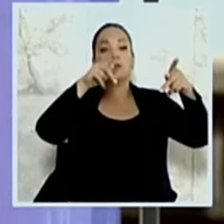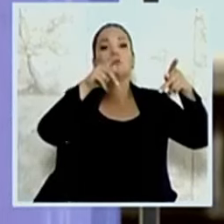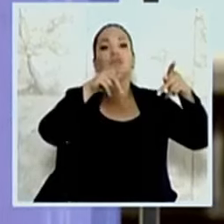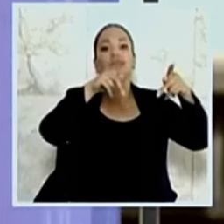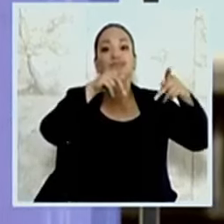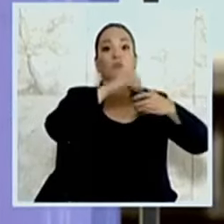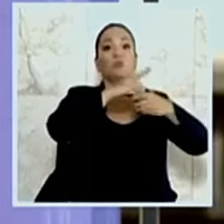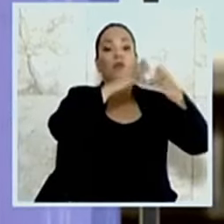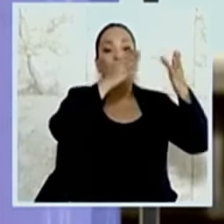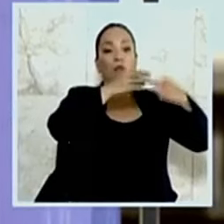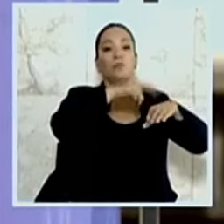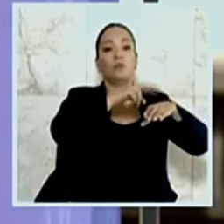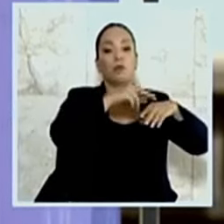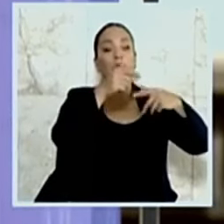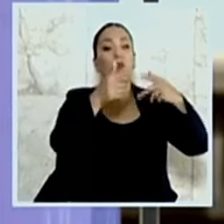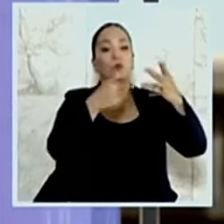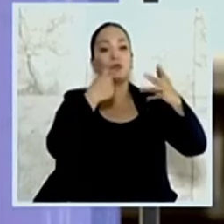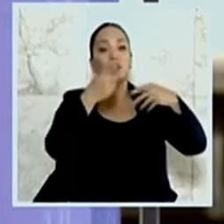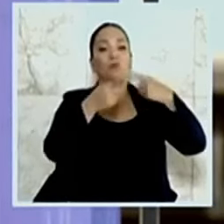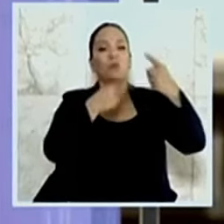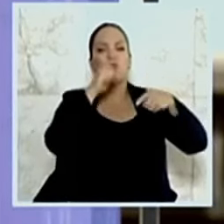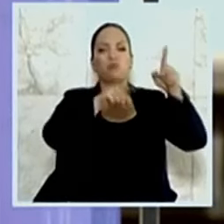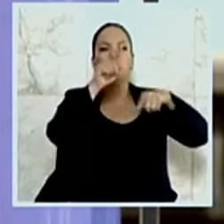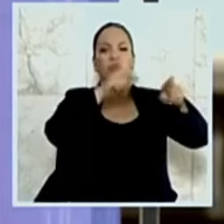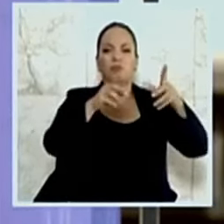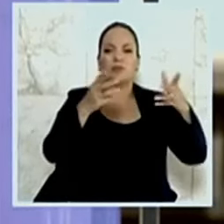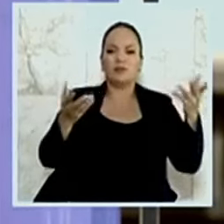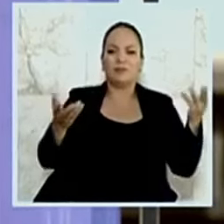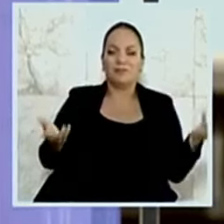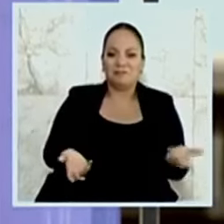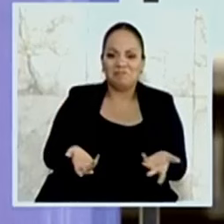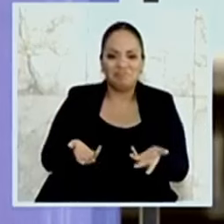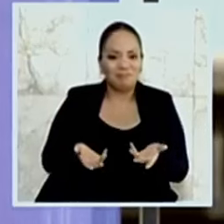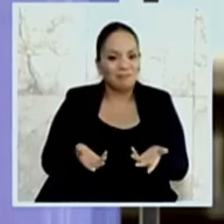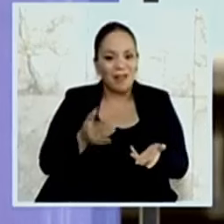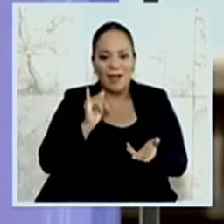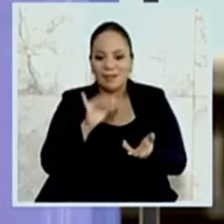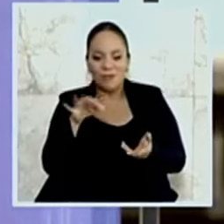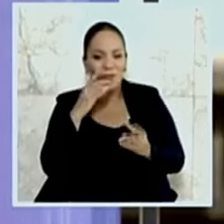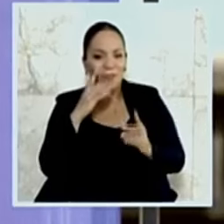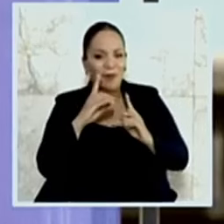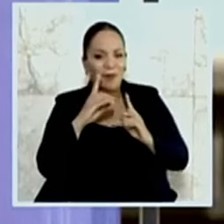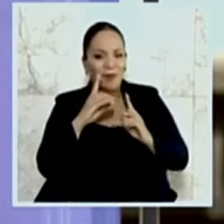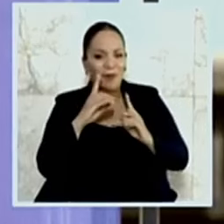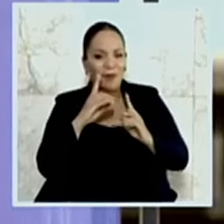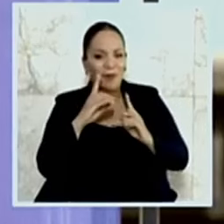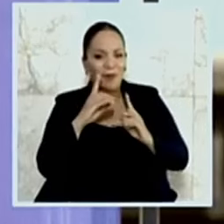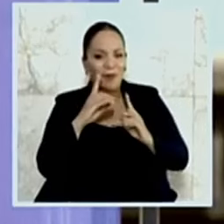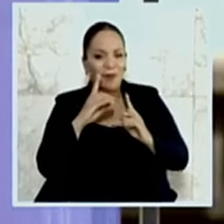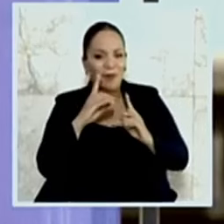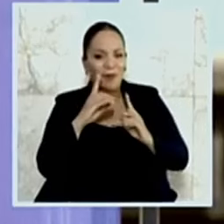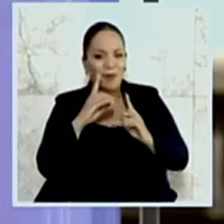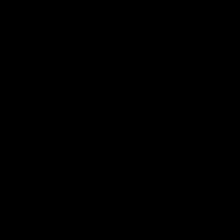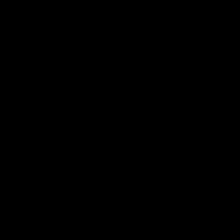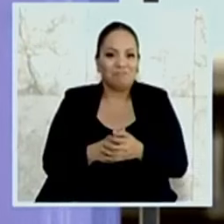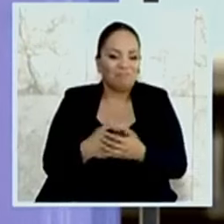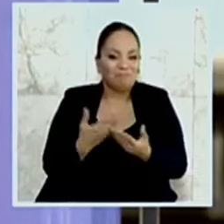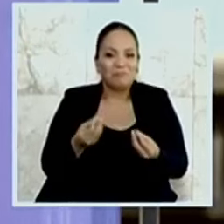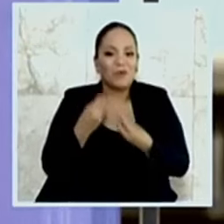Q-U-E-T-A-Z. PAC, quetazo fiscal, publicó y dijo un diputado de la República, al menos, si no varios